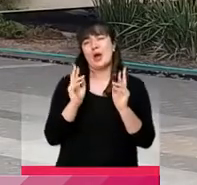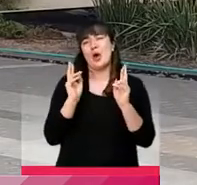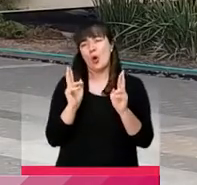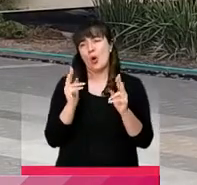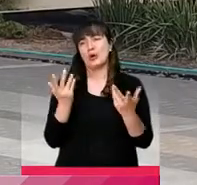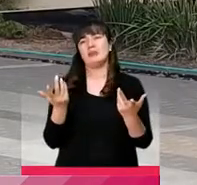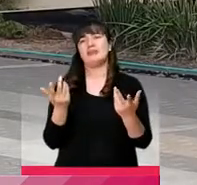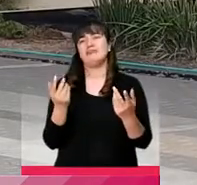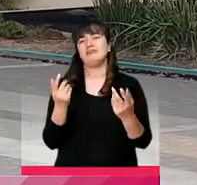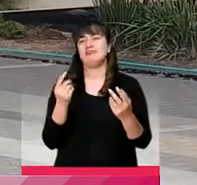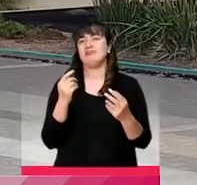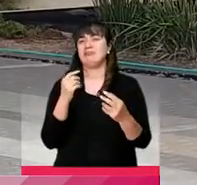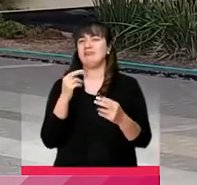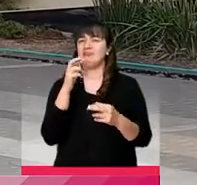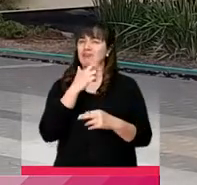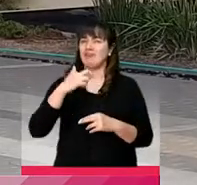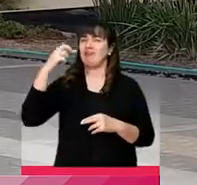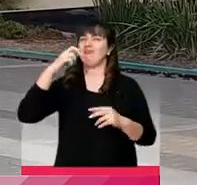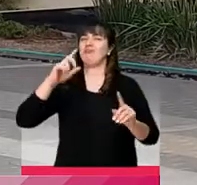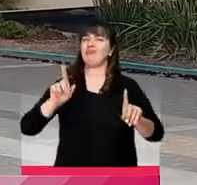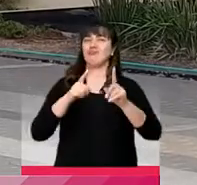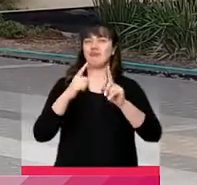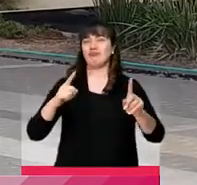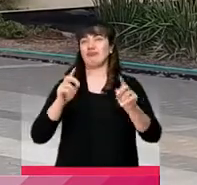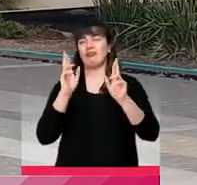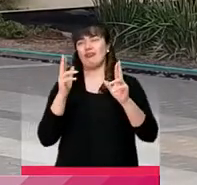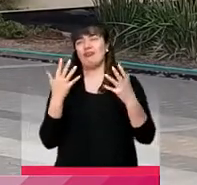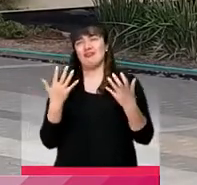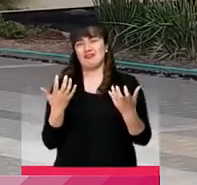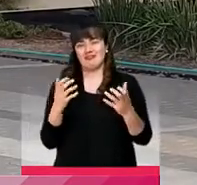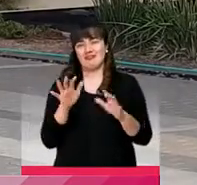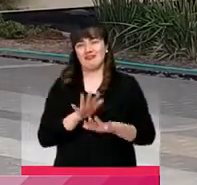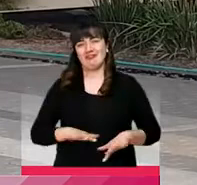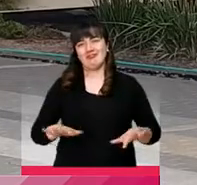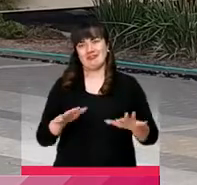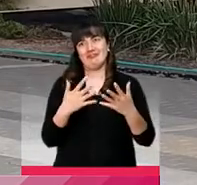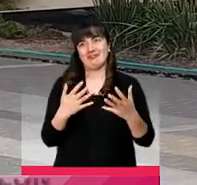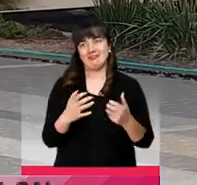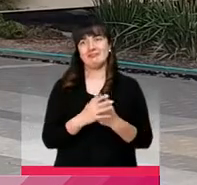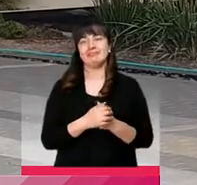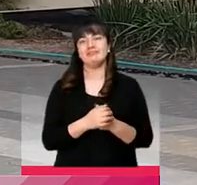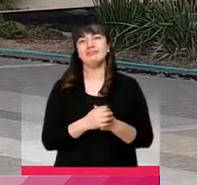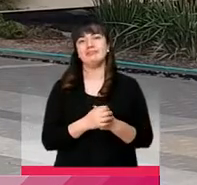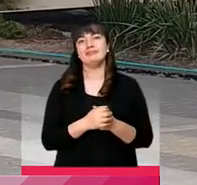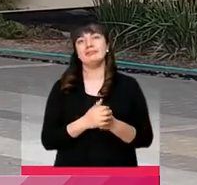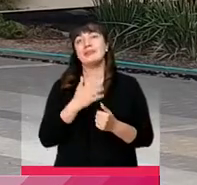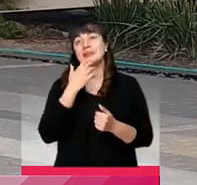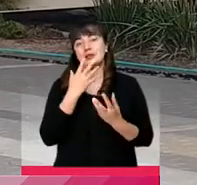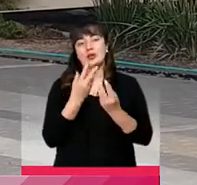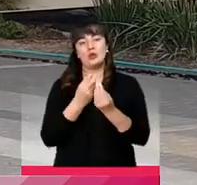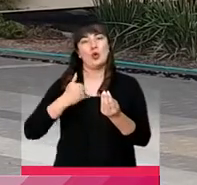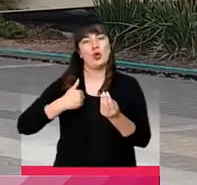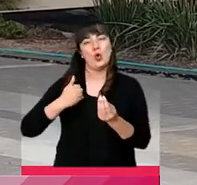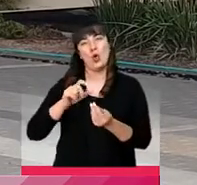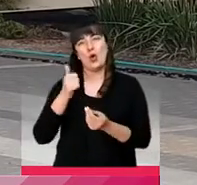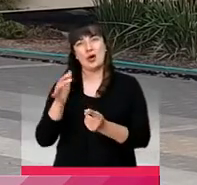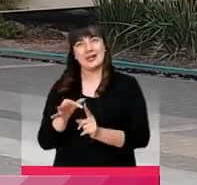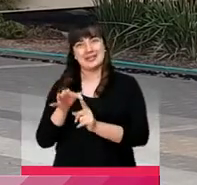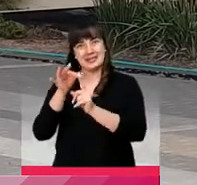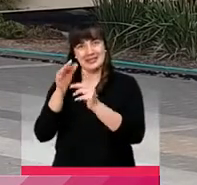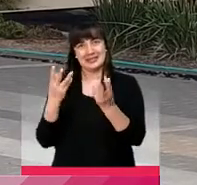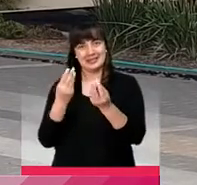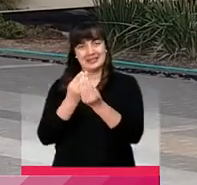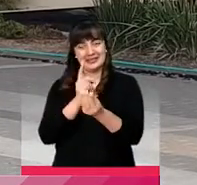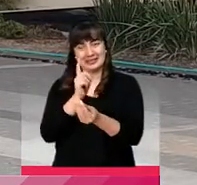las bandas superiores que hay allá, que hay aquí. Como la juvenil o la especial y tocar